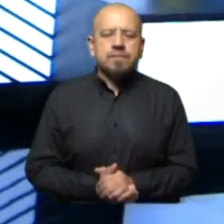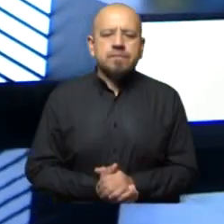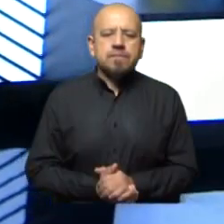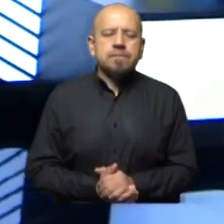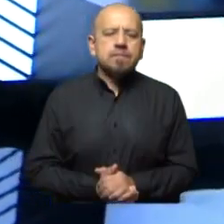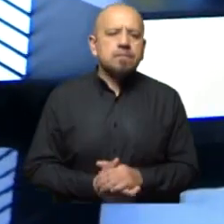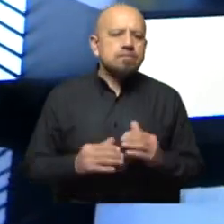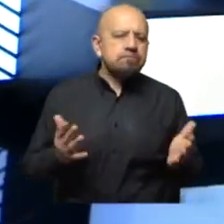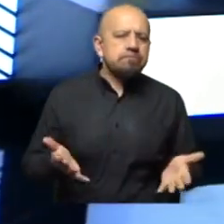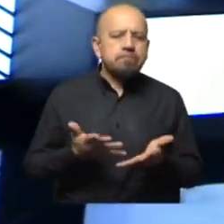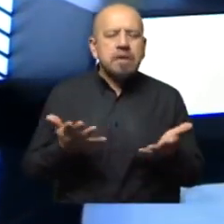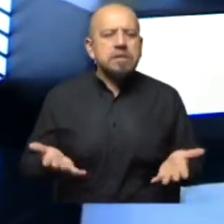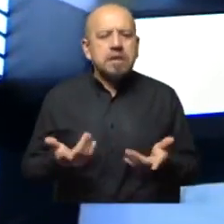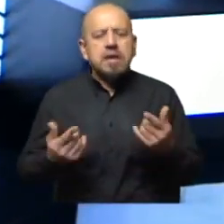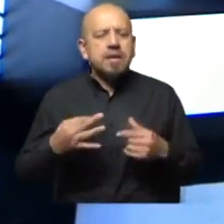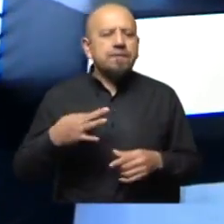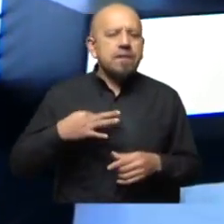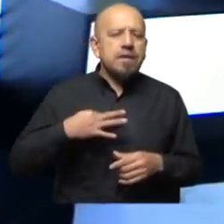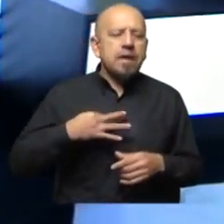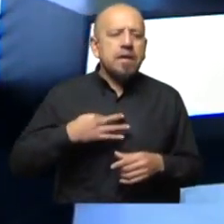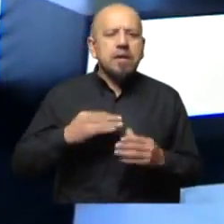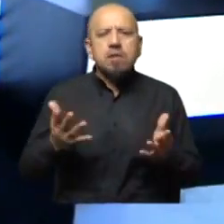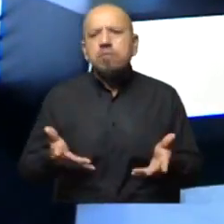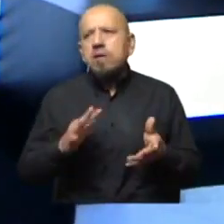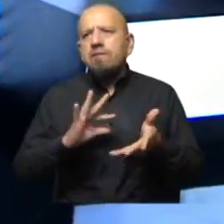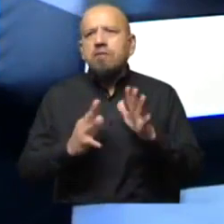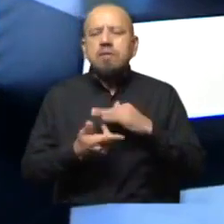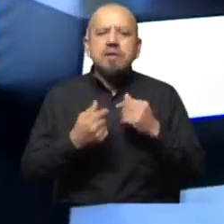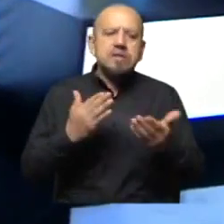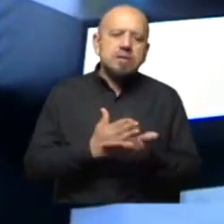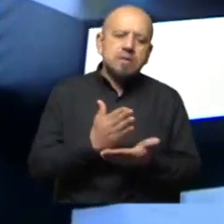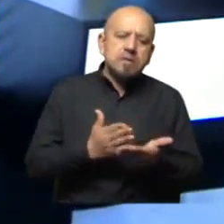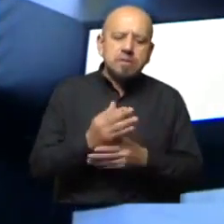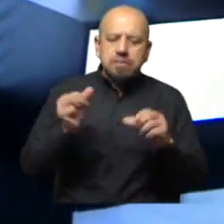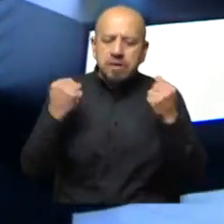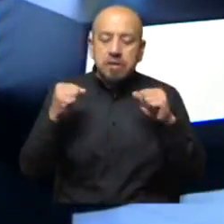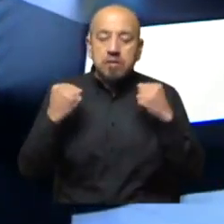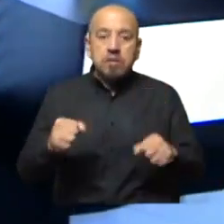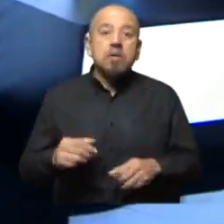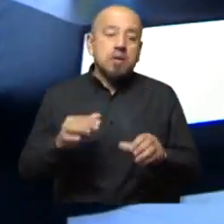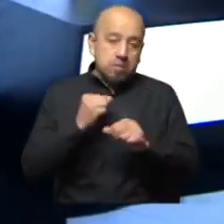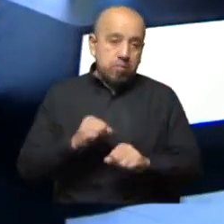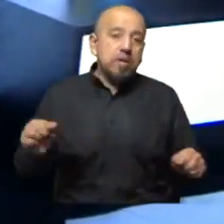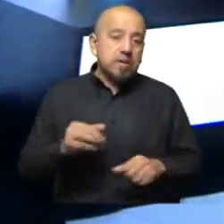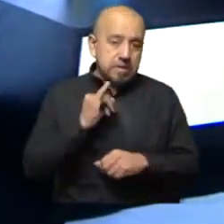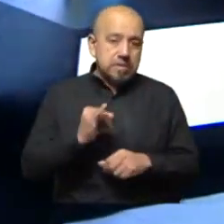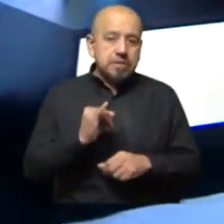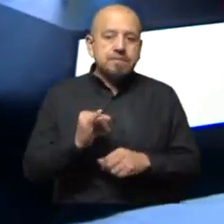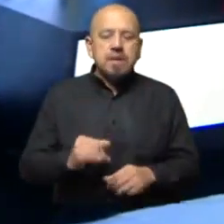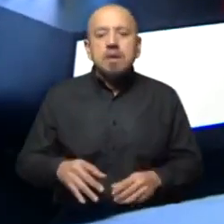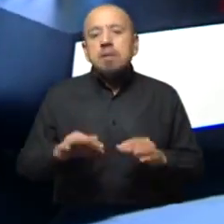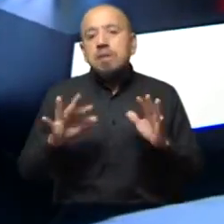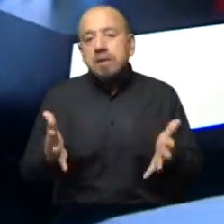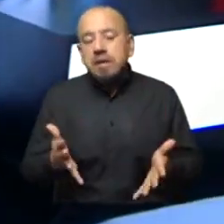parece que vivimos en un eterno ensayo tal vez sea así para que existir